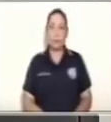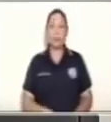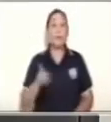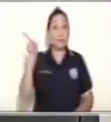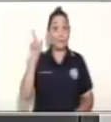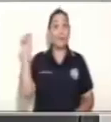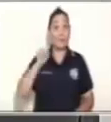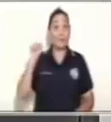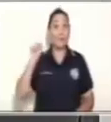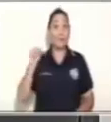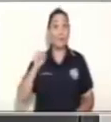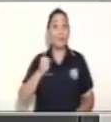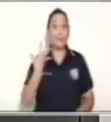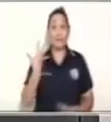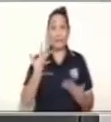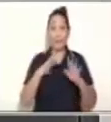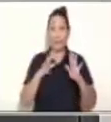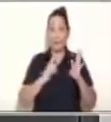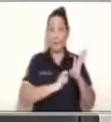y su.